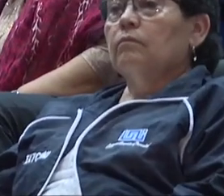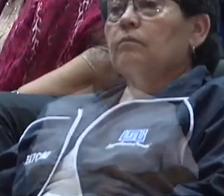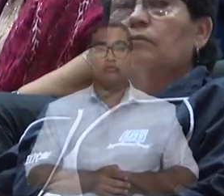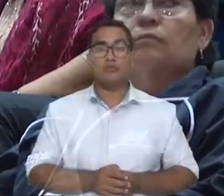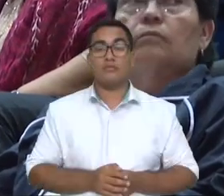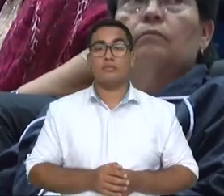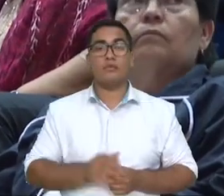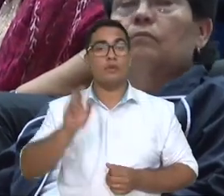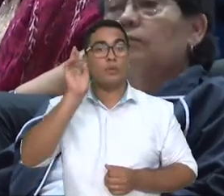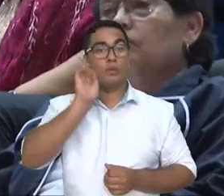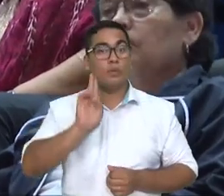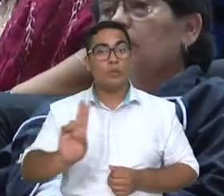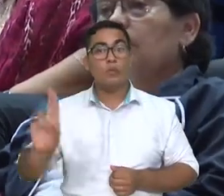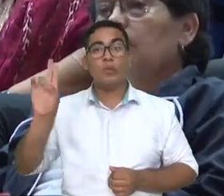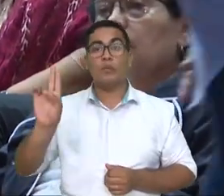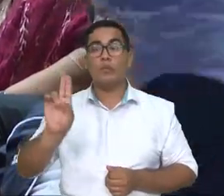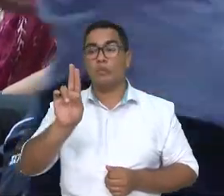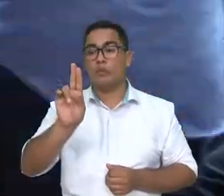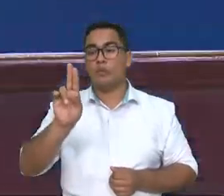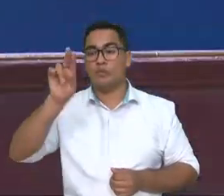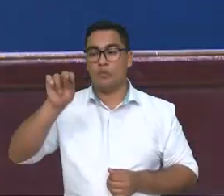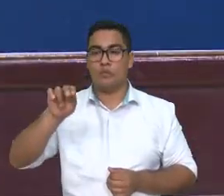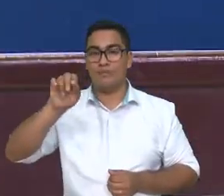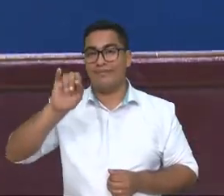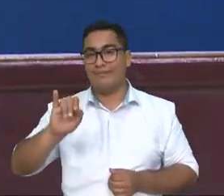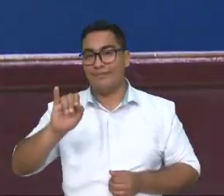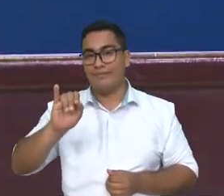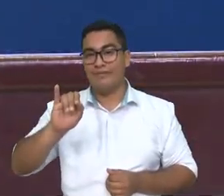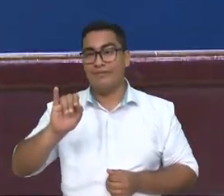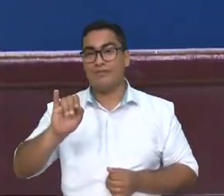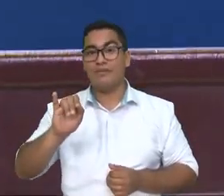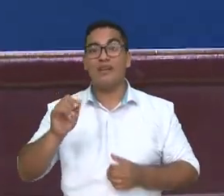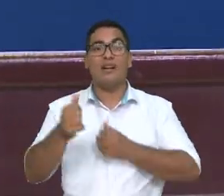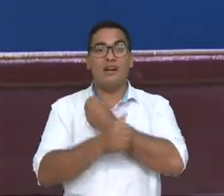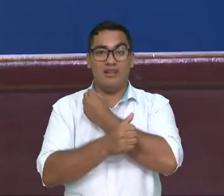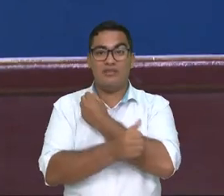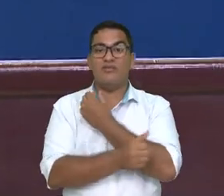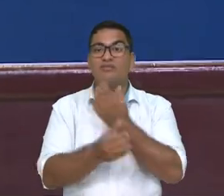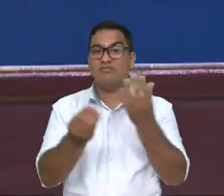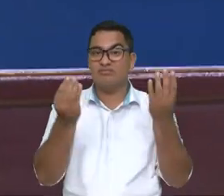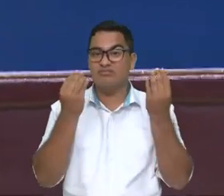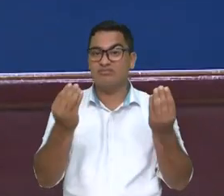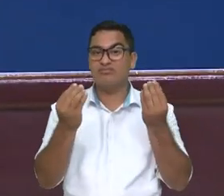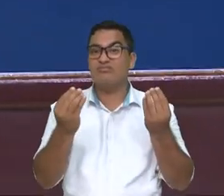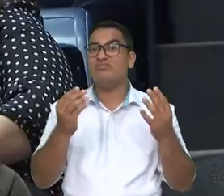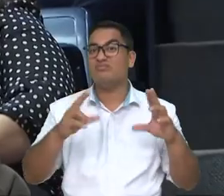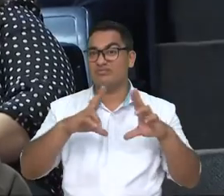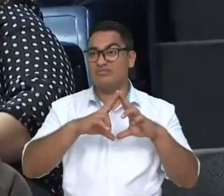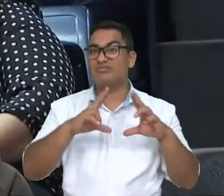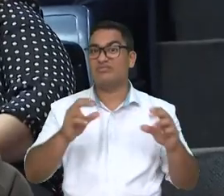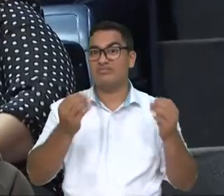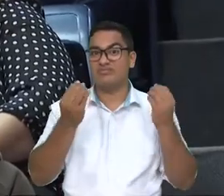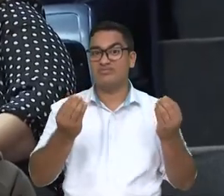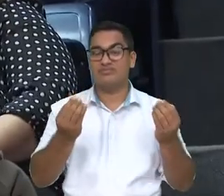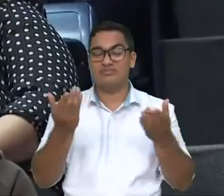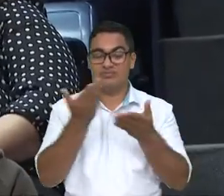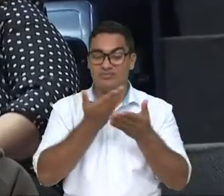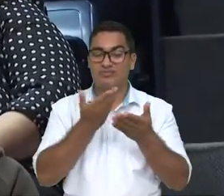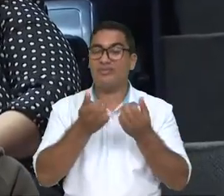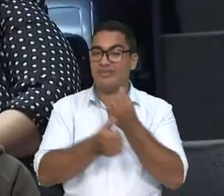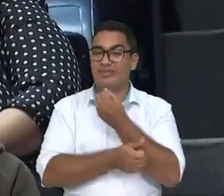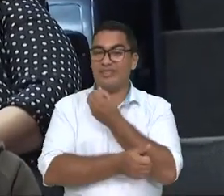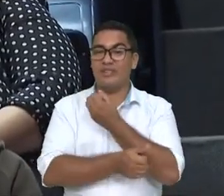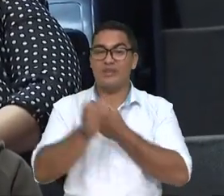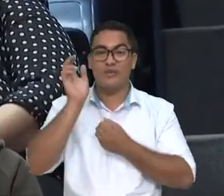La UNI es una de las universidades con una de las poblaciones estudiantiles más grandes del país. Es por esto que es necesario